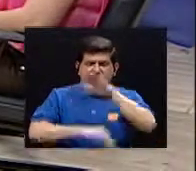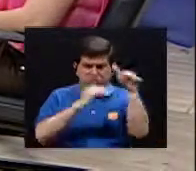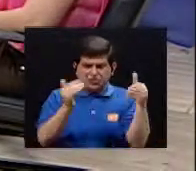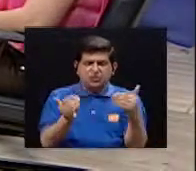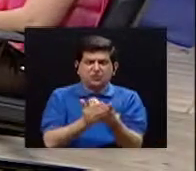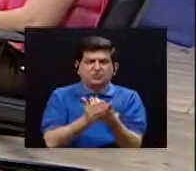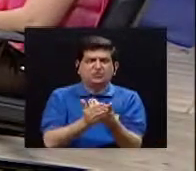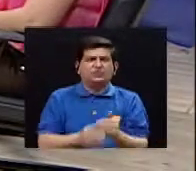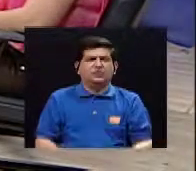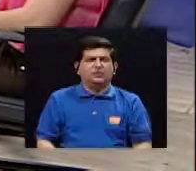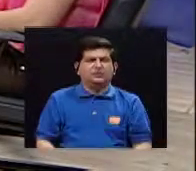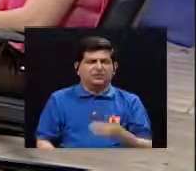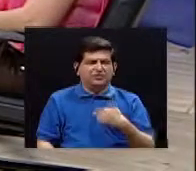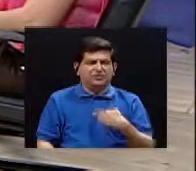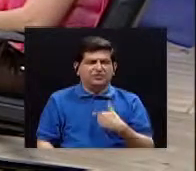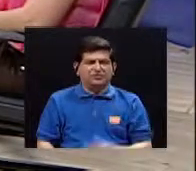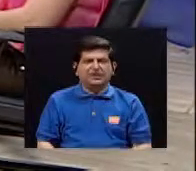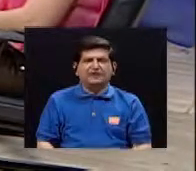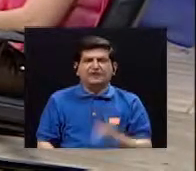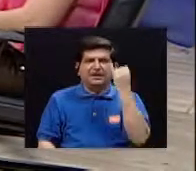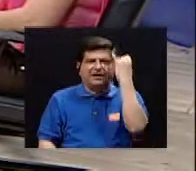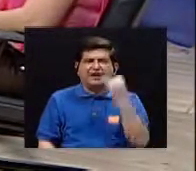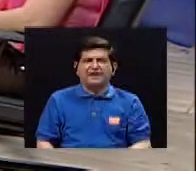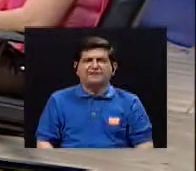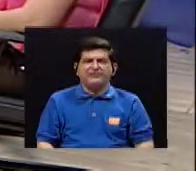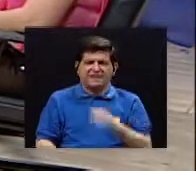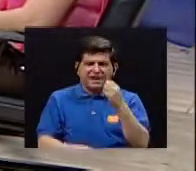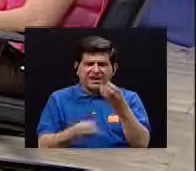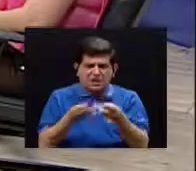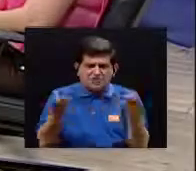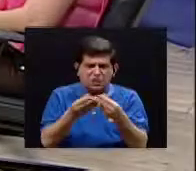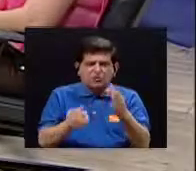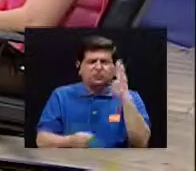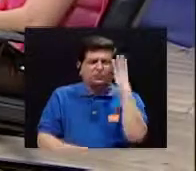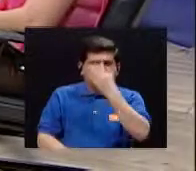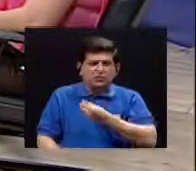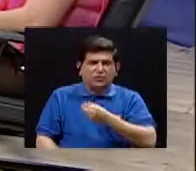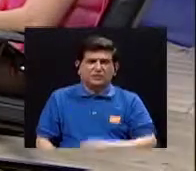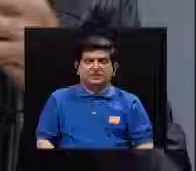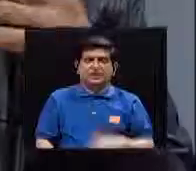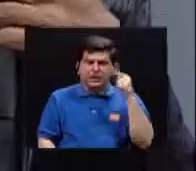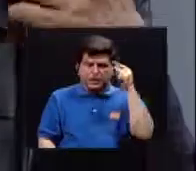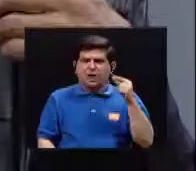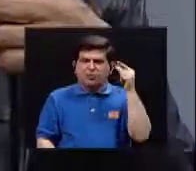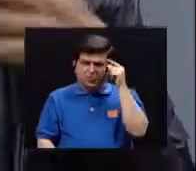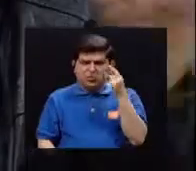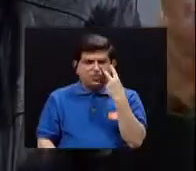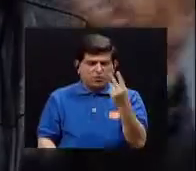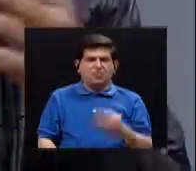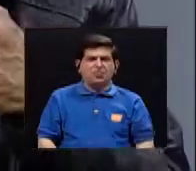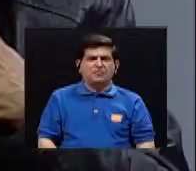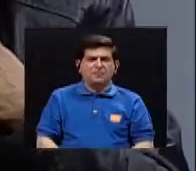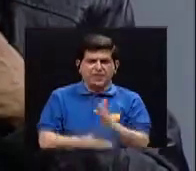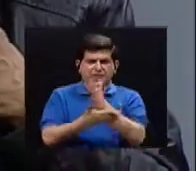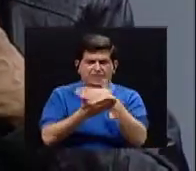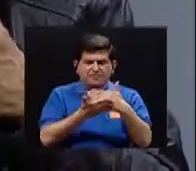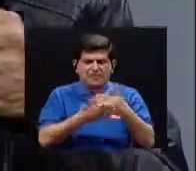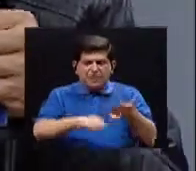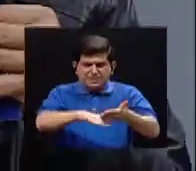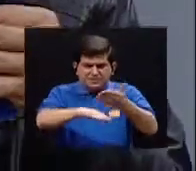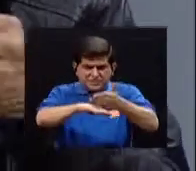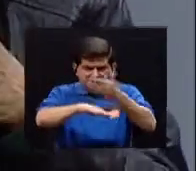creo que todo va como pero de que la producción sea bien bonita por supuesto no sin duda va a saber los avances